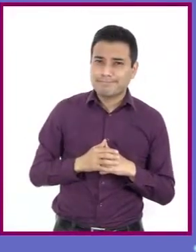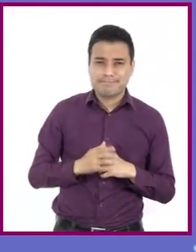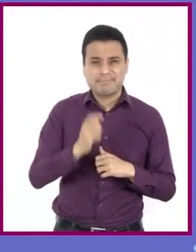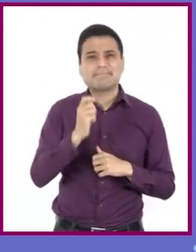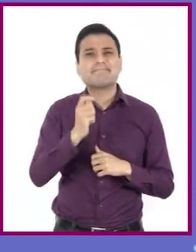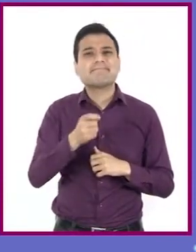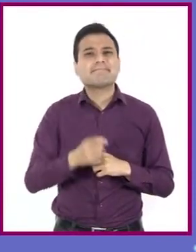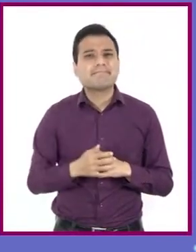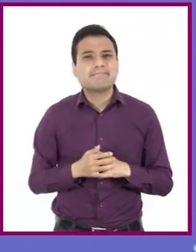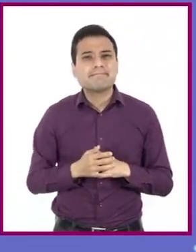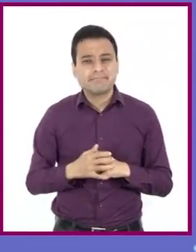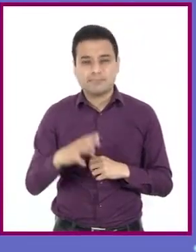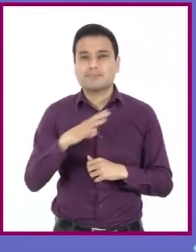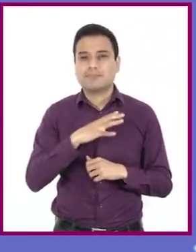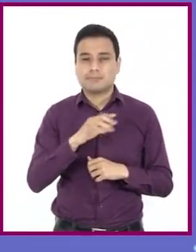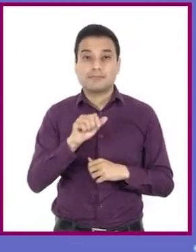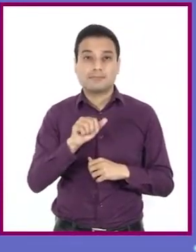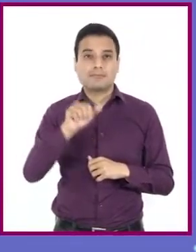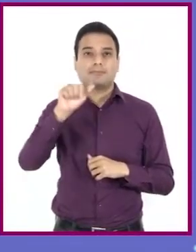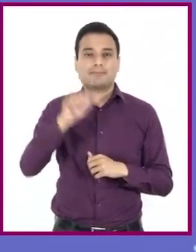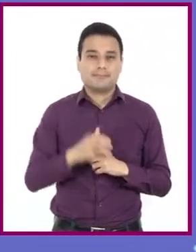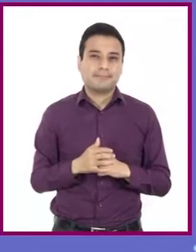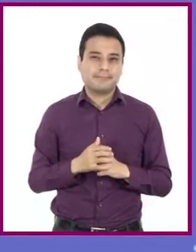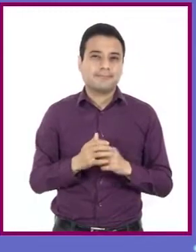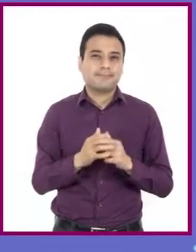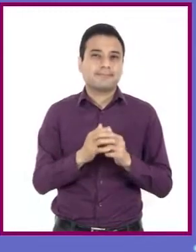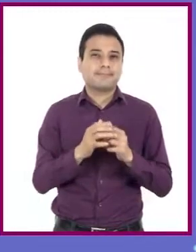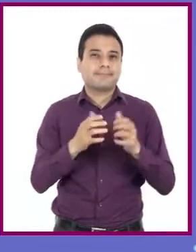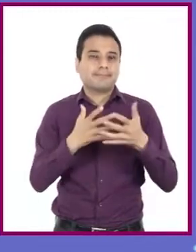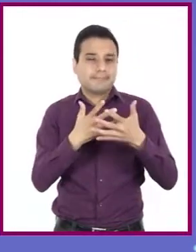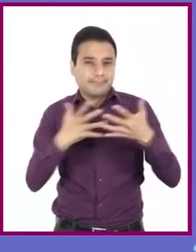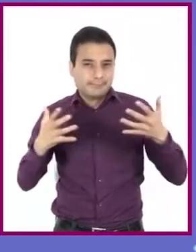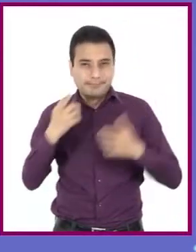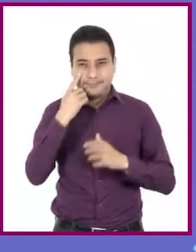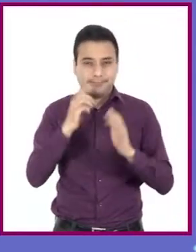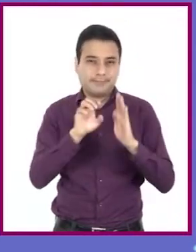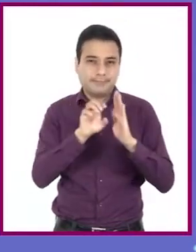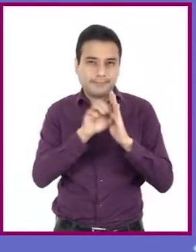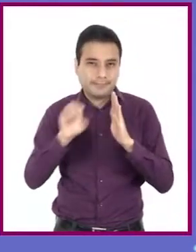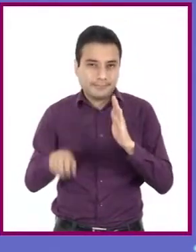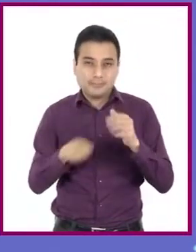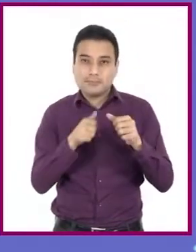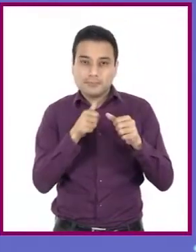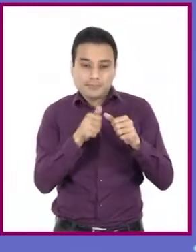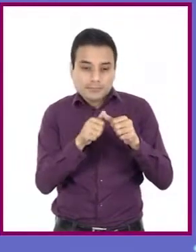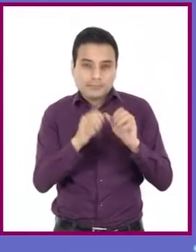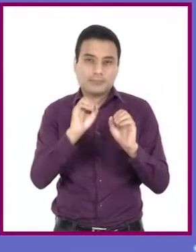tienen altura y ancho. Por ejemplo, una letra o un dibujo.